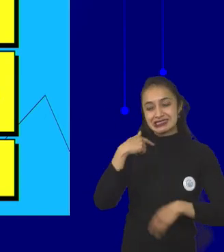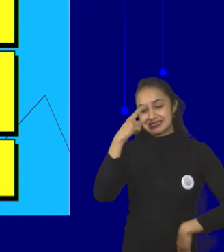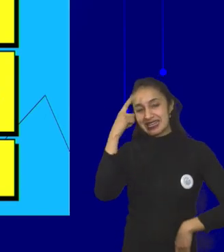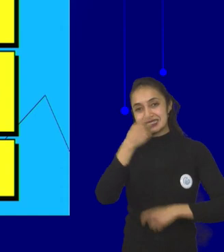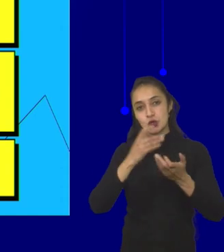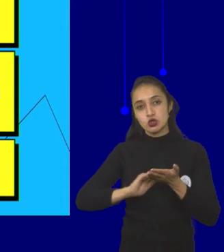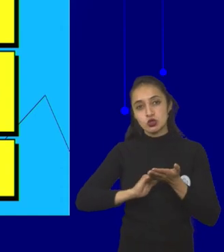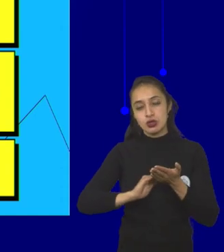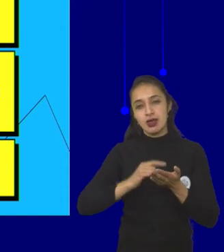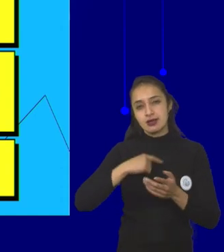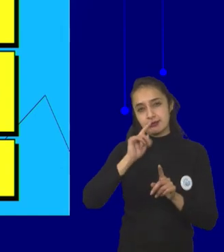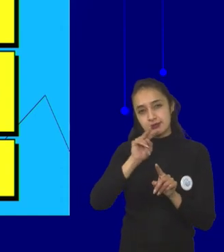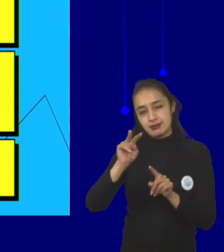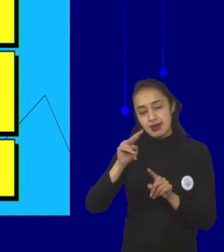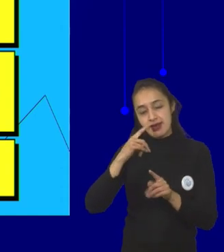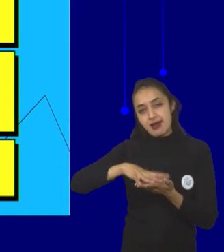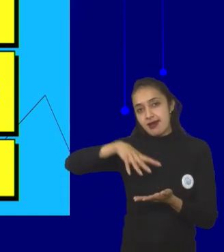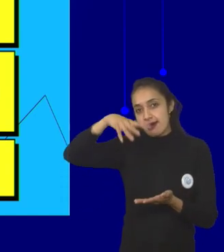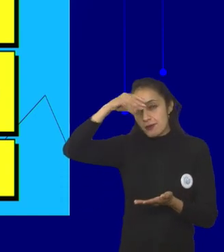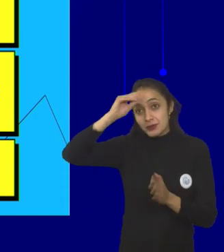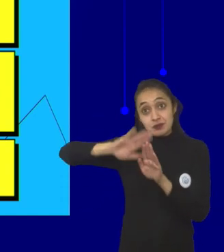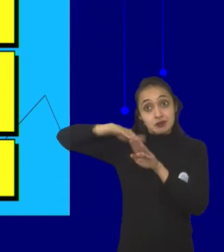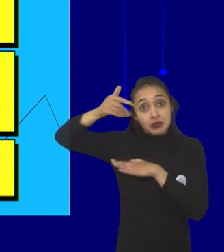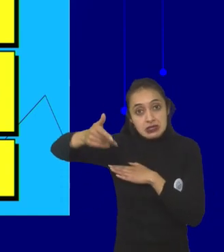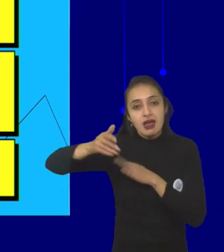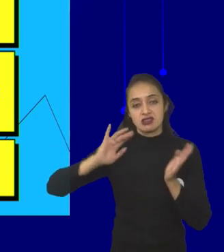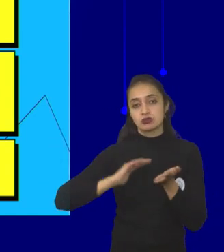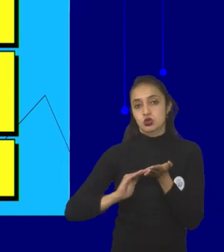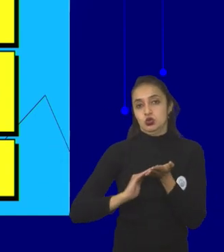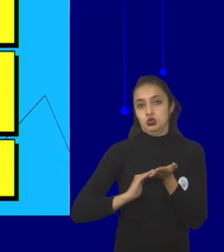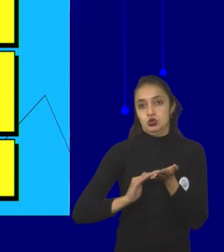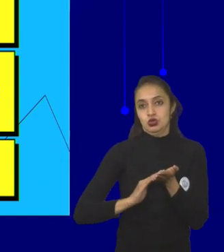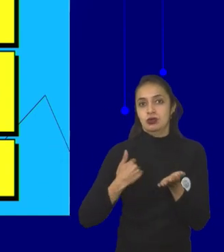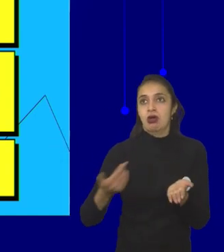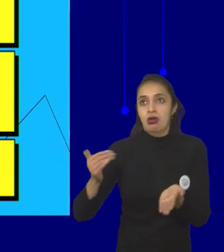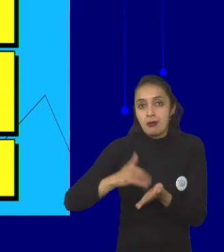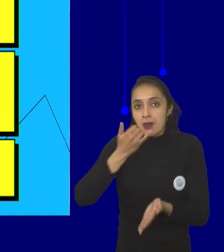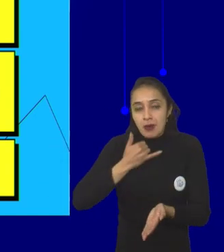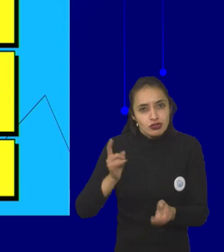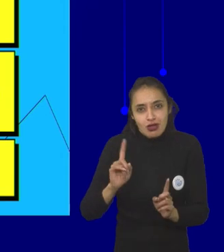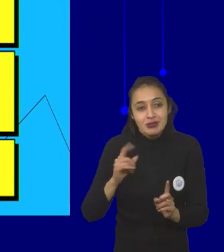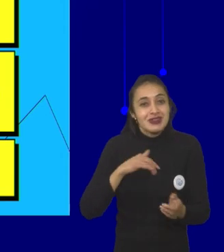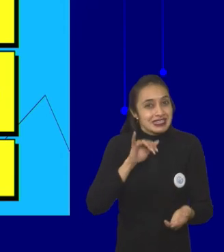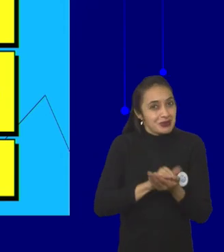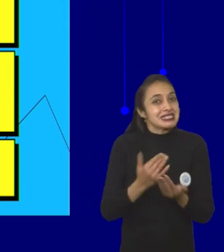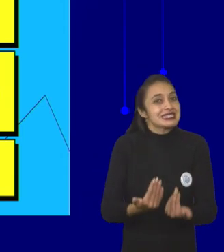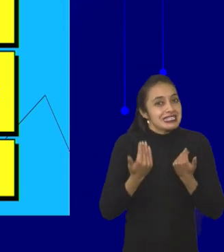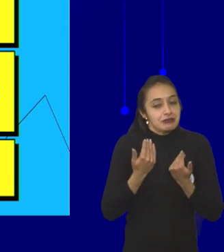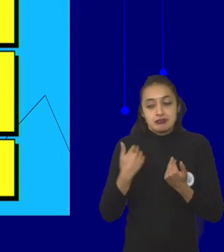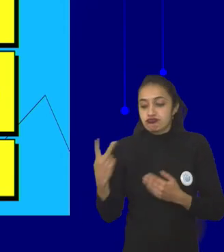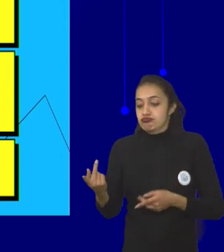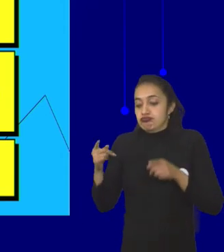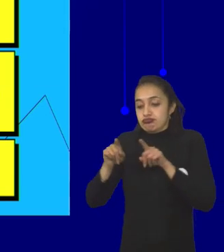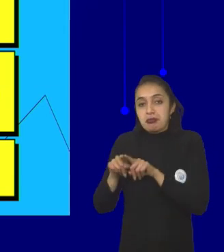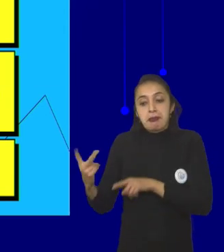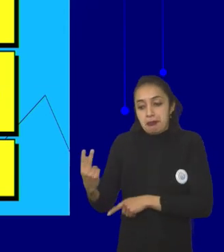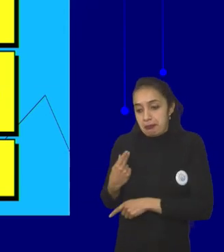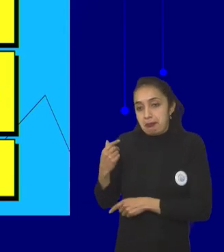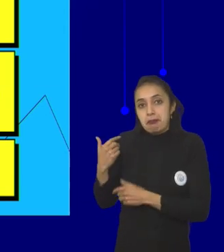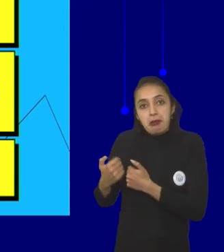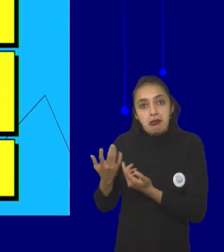podemos hacer. Lecciones aprendidas y aplica para todo. Aplica para la vida de pareja, aplica para